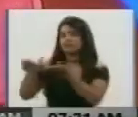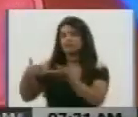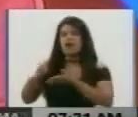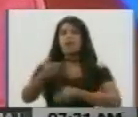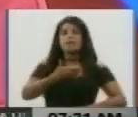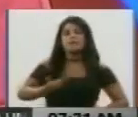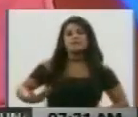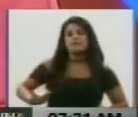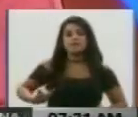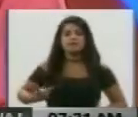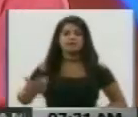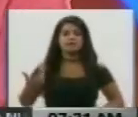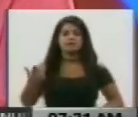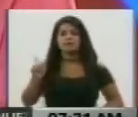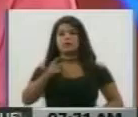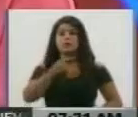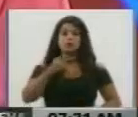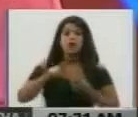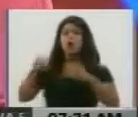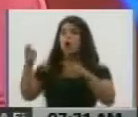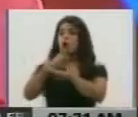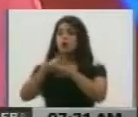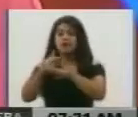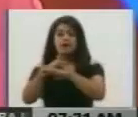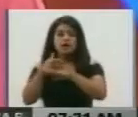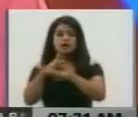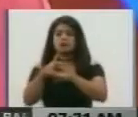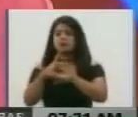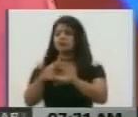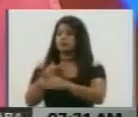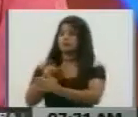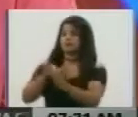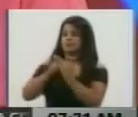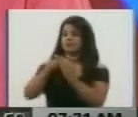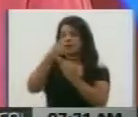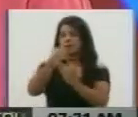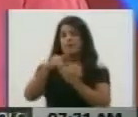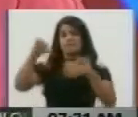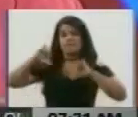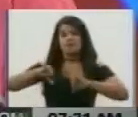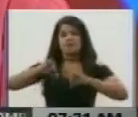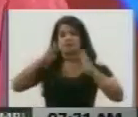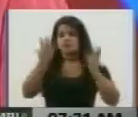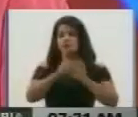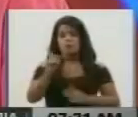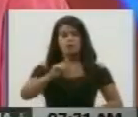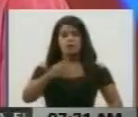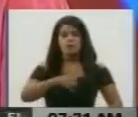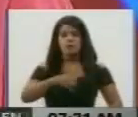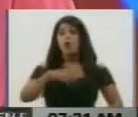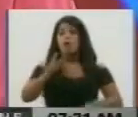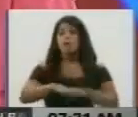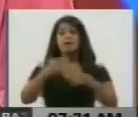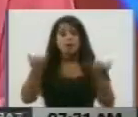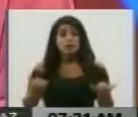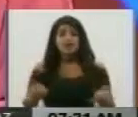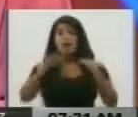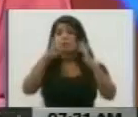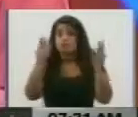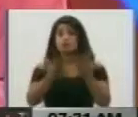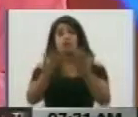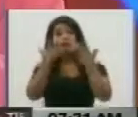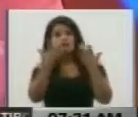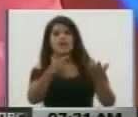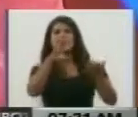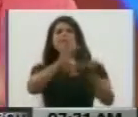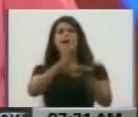participación popular, digamos que sean malos ejemplos para el mundo, porque estamos asistiendo a una crisis del capitalismo que se expresa